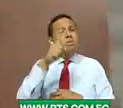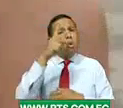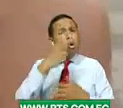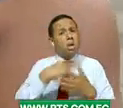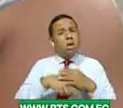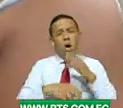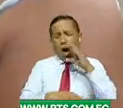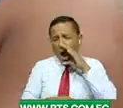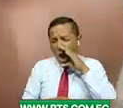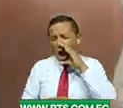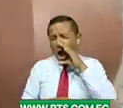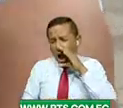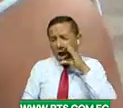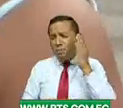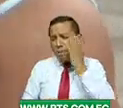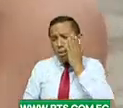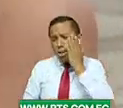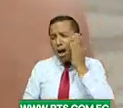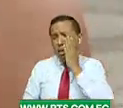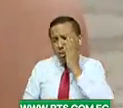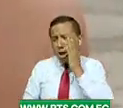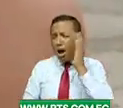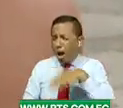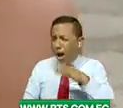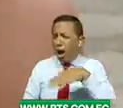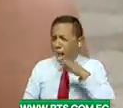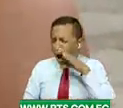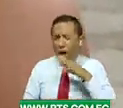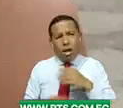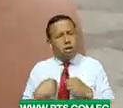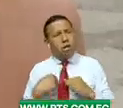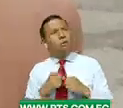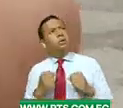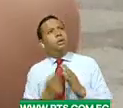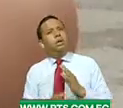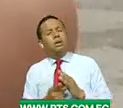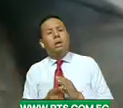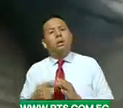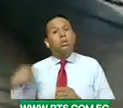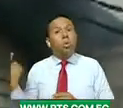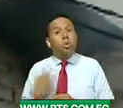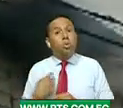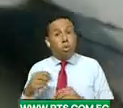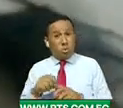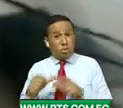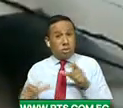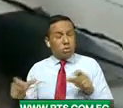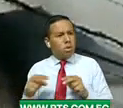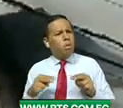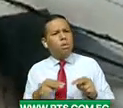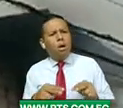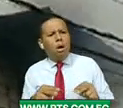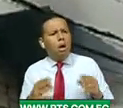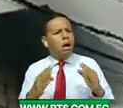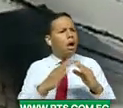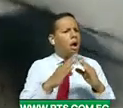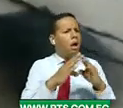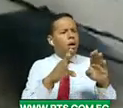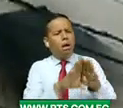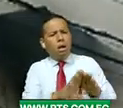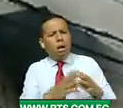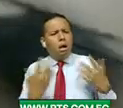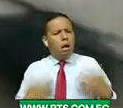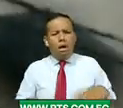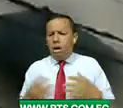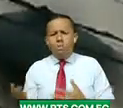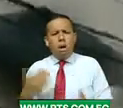llama estaba que salía por la ventana, entonces pensábamos que la vecina, como estaba encerrado esto, estaba quemada. Ocurrió a